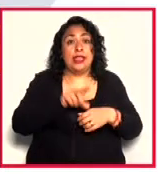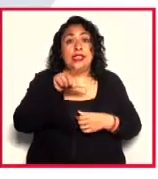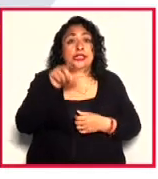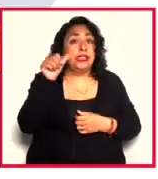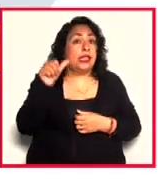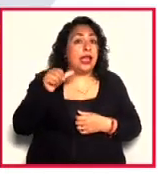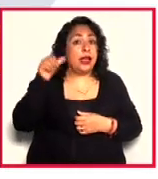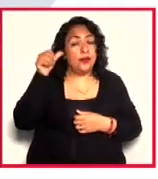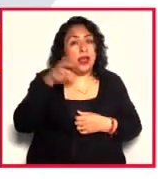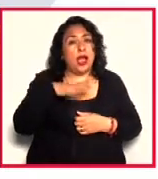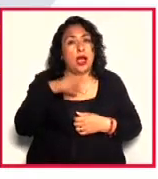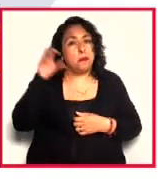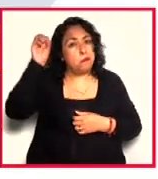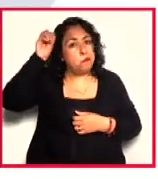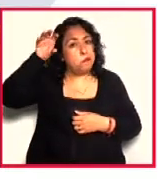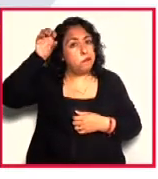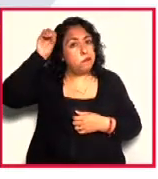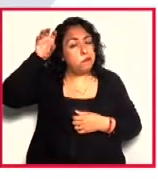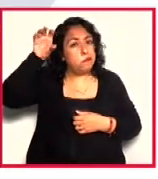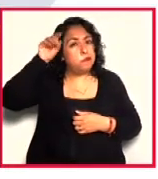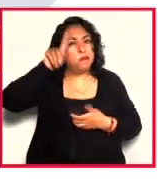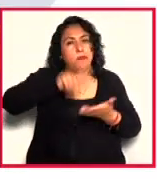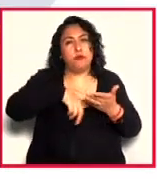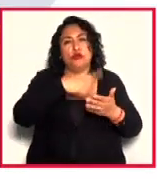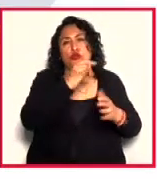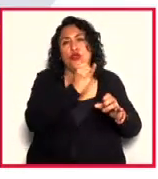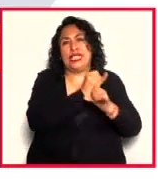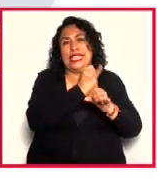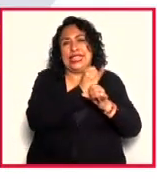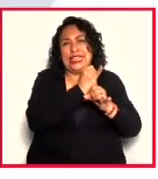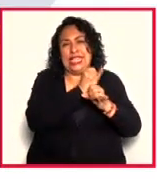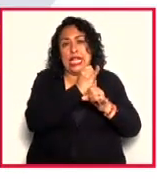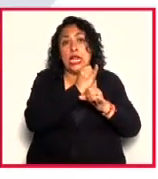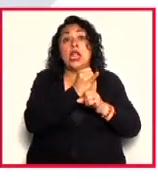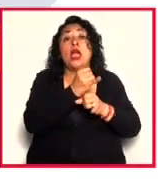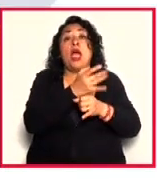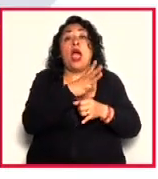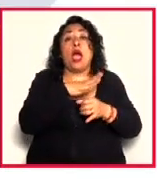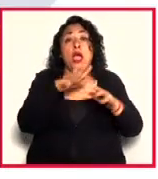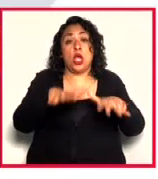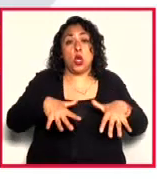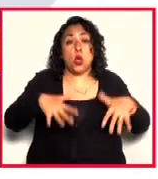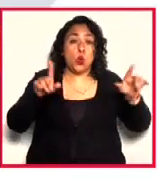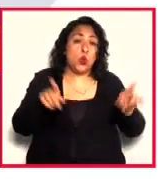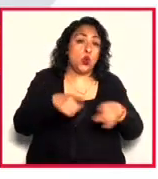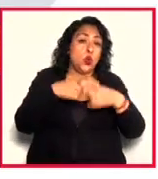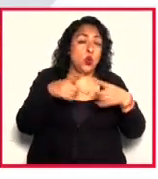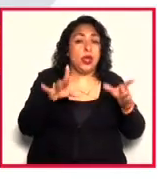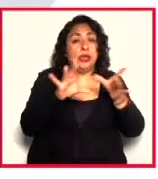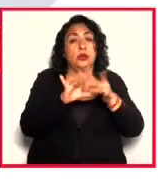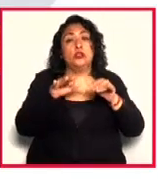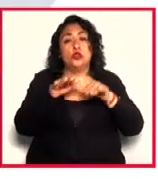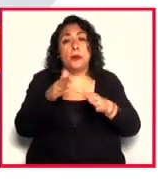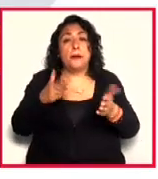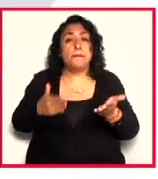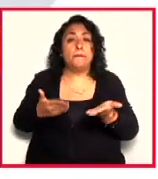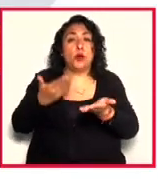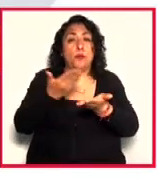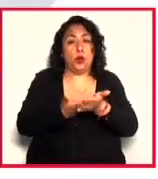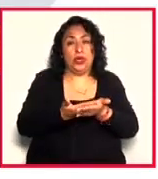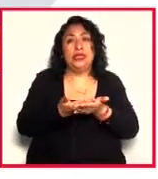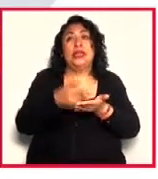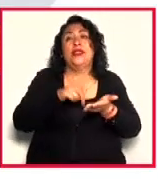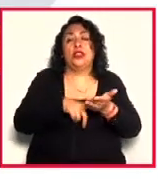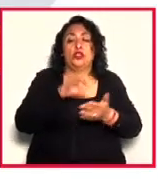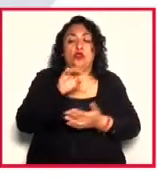una transmisión en vivo a través de sus plataformas digitales, en la que ofrecerá un concierto y hablará de las propuestas que se plantearon en el foro